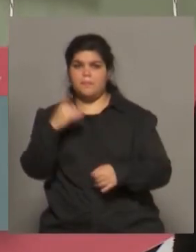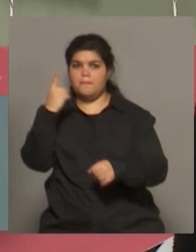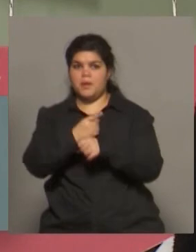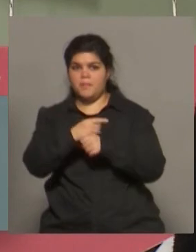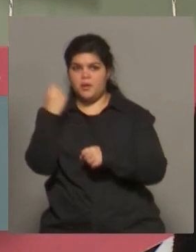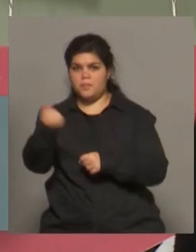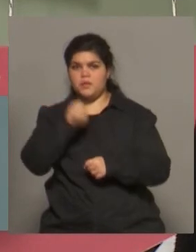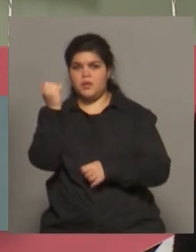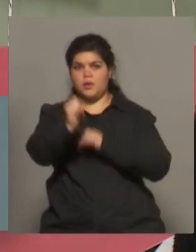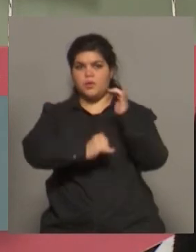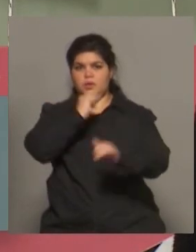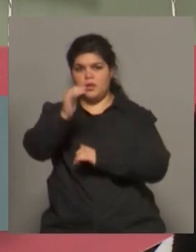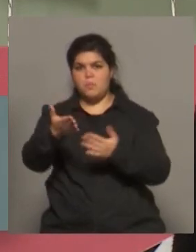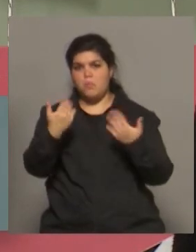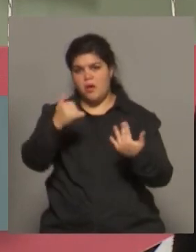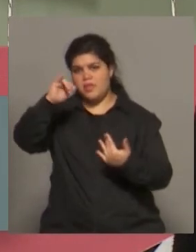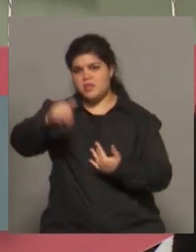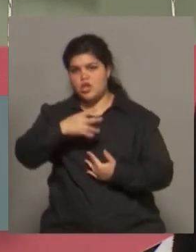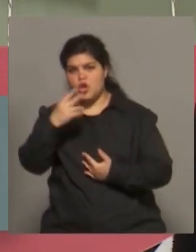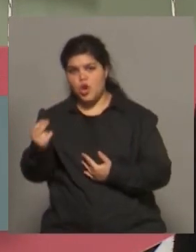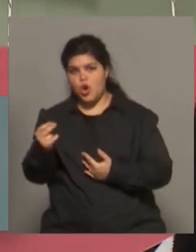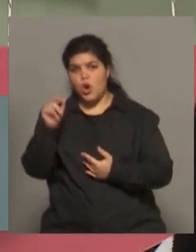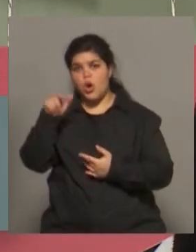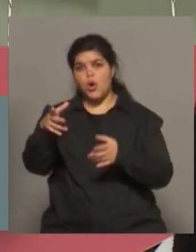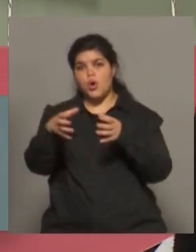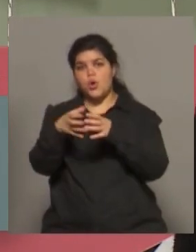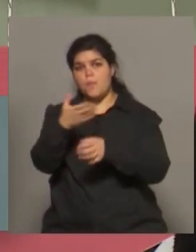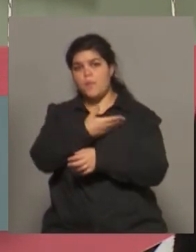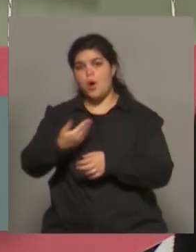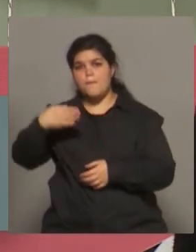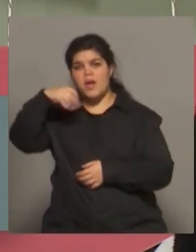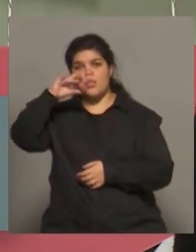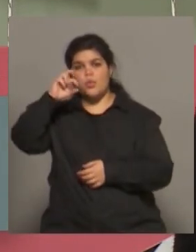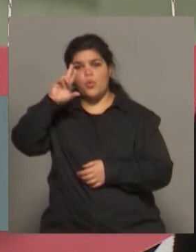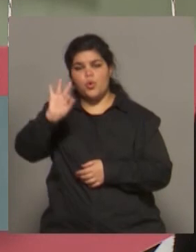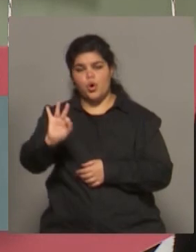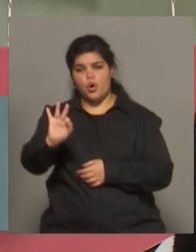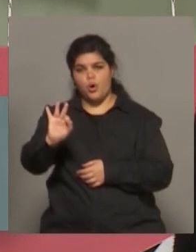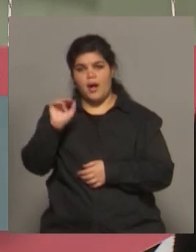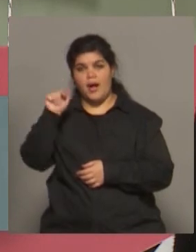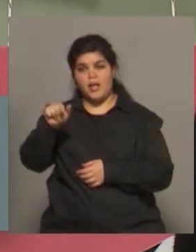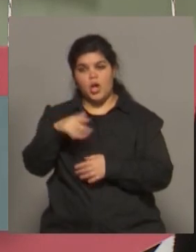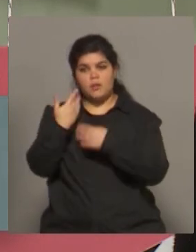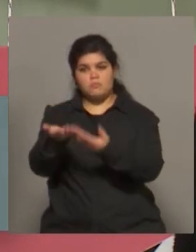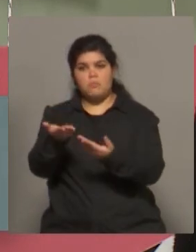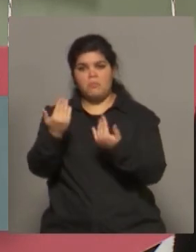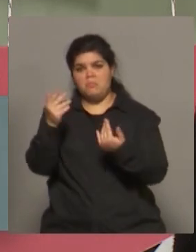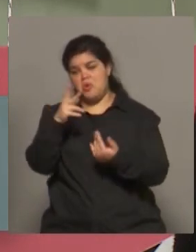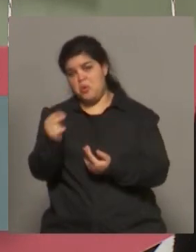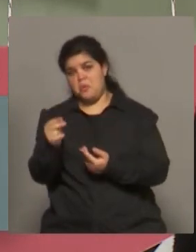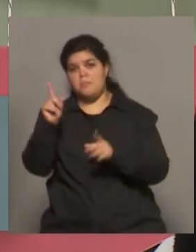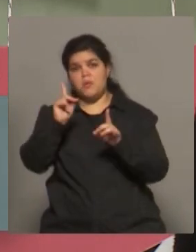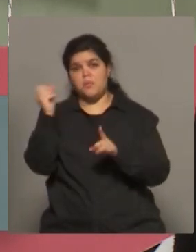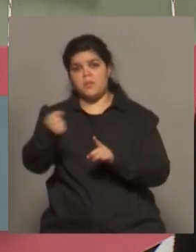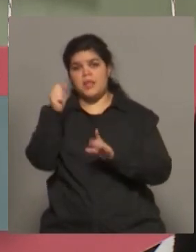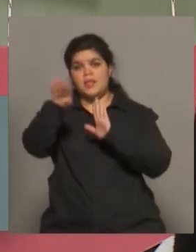de acuerdo o no con el gobierno de Maduro, digamos, tener una postura a favor o en contra de ese gobierno. Sin embargo, hay cuestiones institucionales que hay que